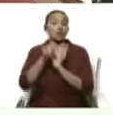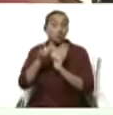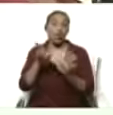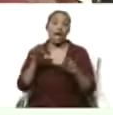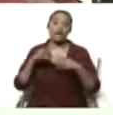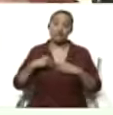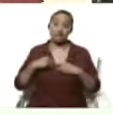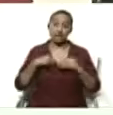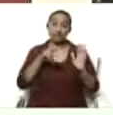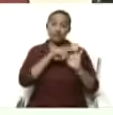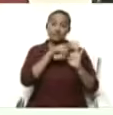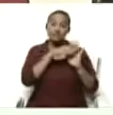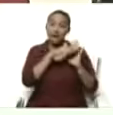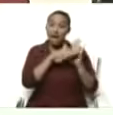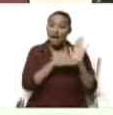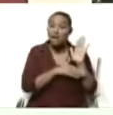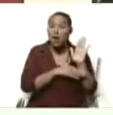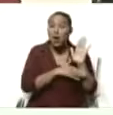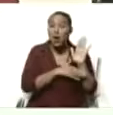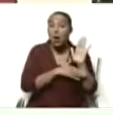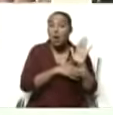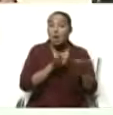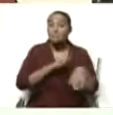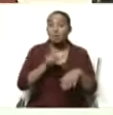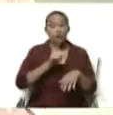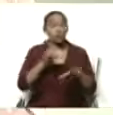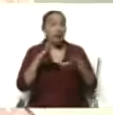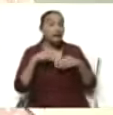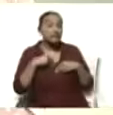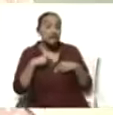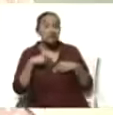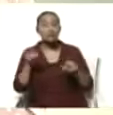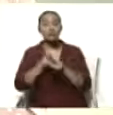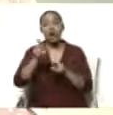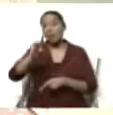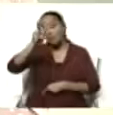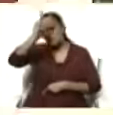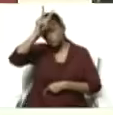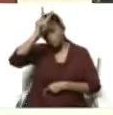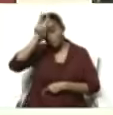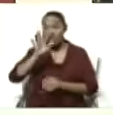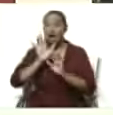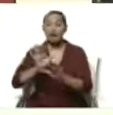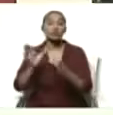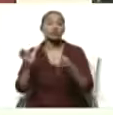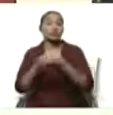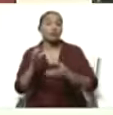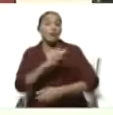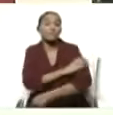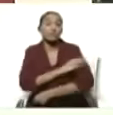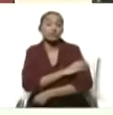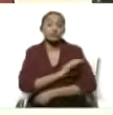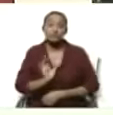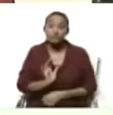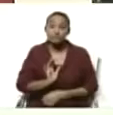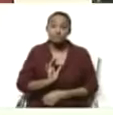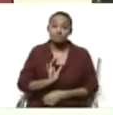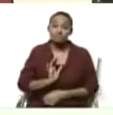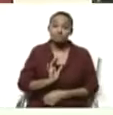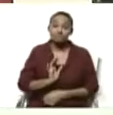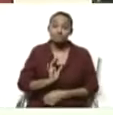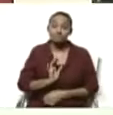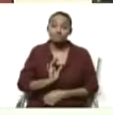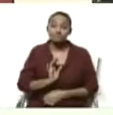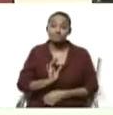las reglas de juego es como estúpido pero bueno es la derecha no podemos nosotros pedirle una mata de ciruela que te dé mandarina porque te va a